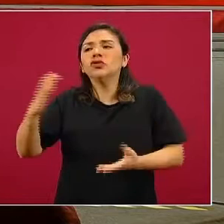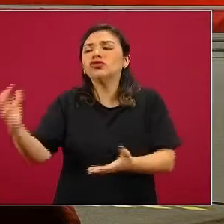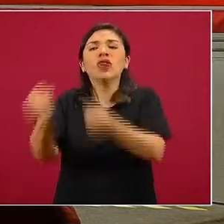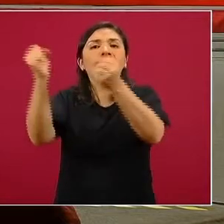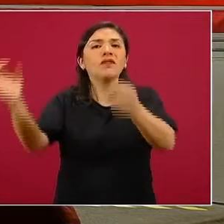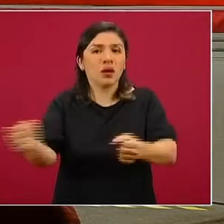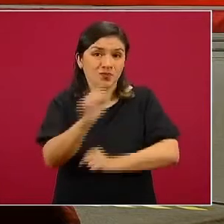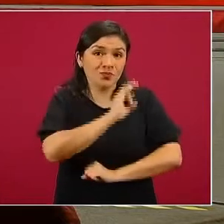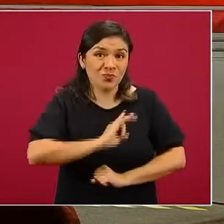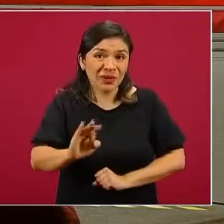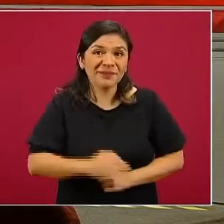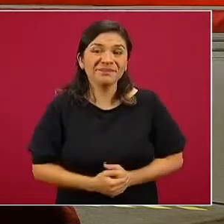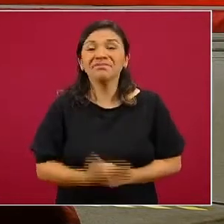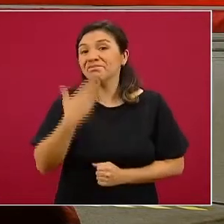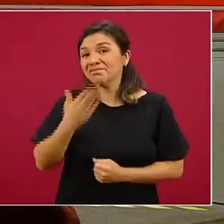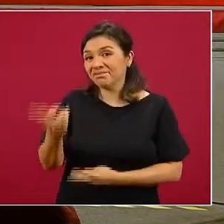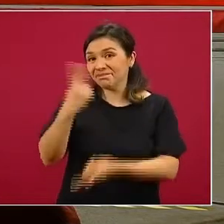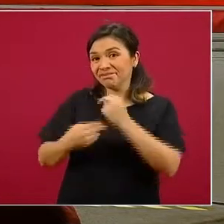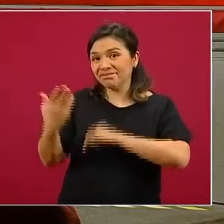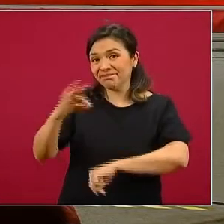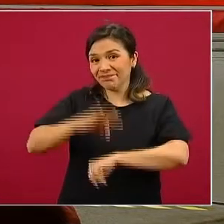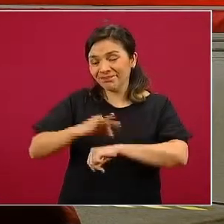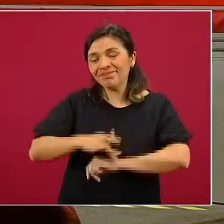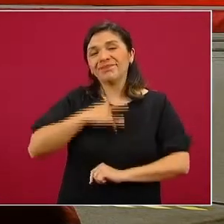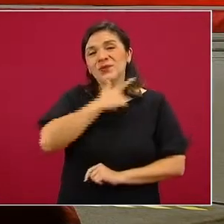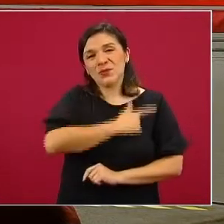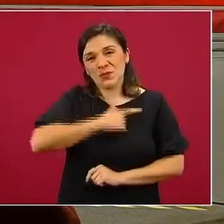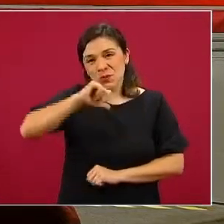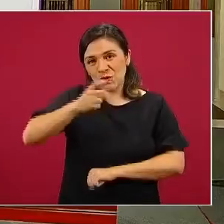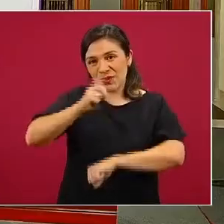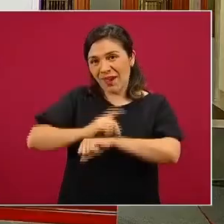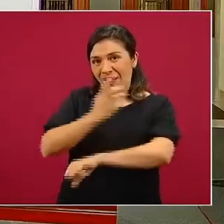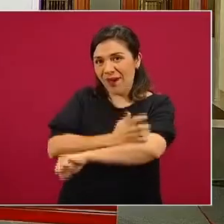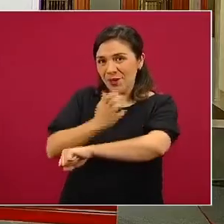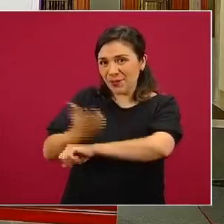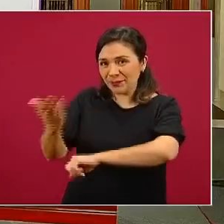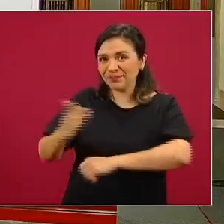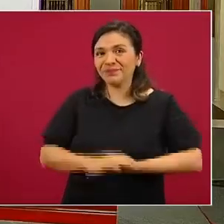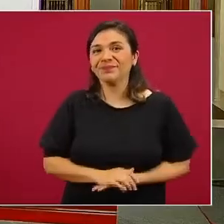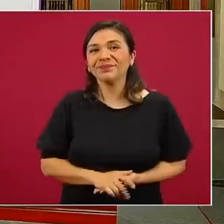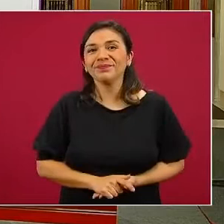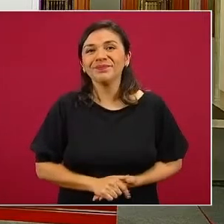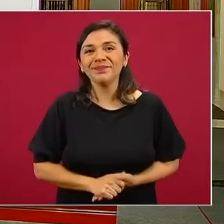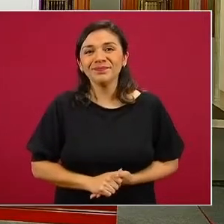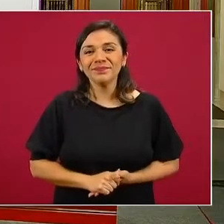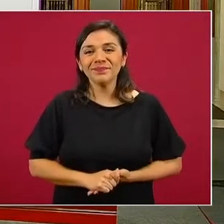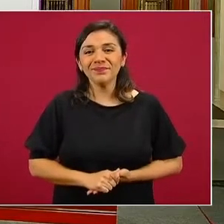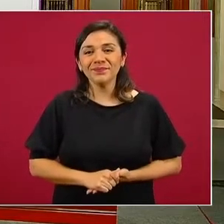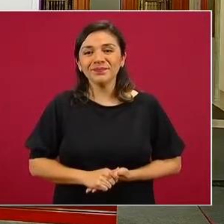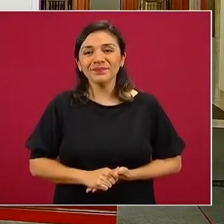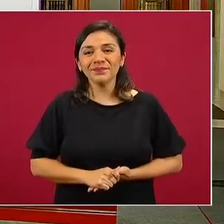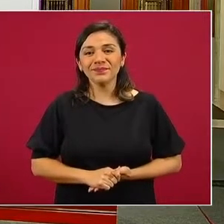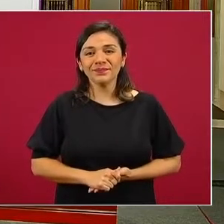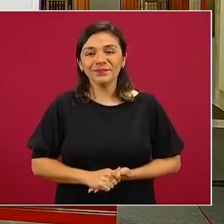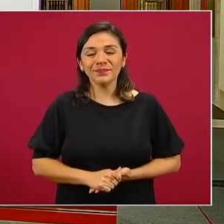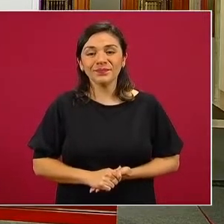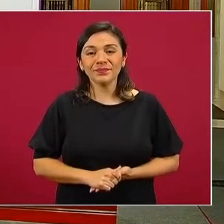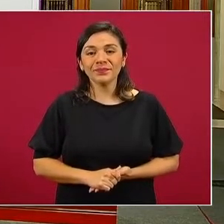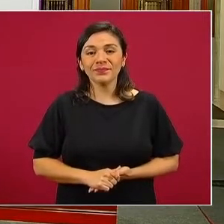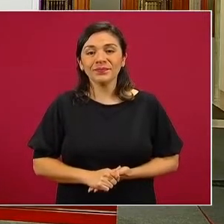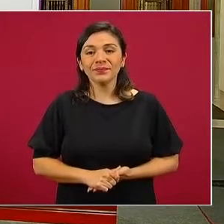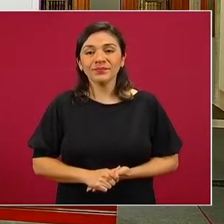salud de las personas. Bienvenido, Salvador, me da mucho gusto que nos acompañes, te lo agradezco. Secretario Hugo López-Gatell, gracias, doctora